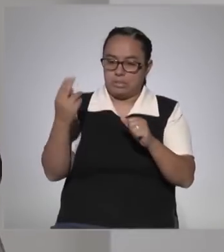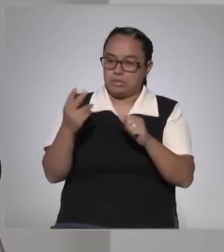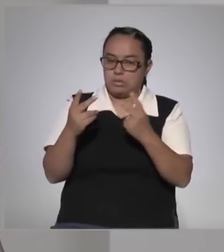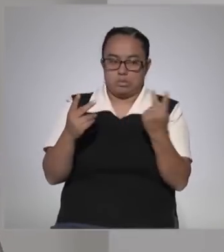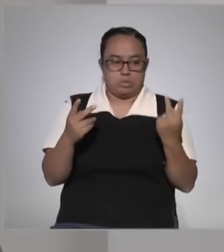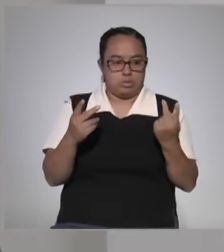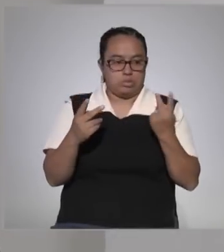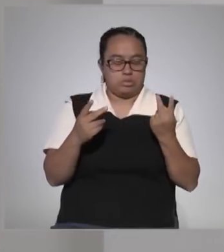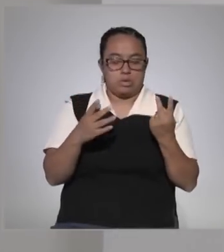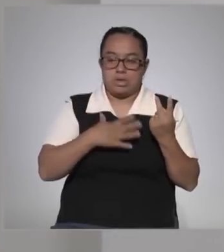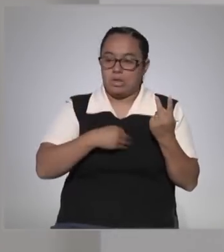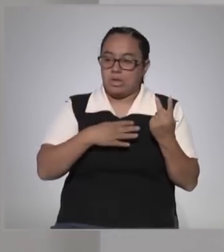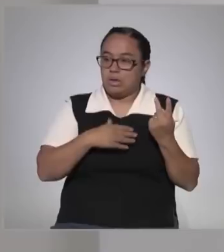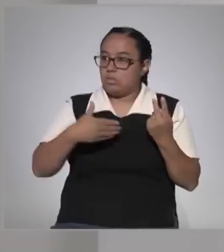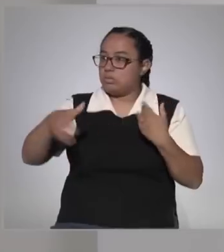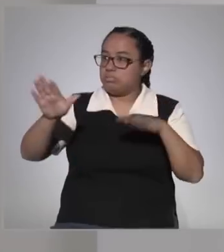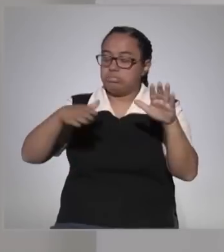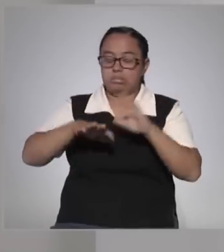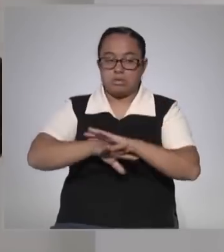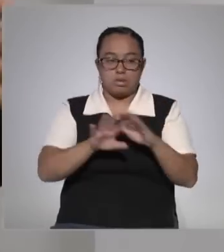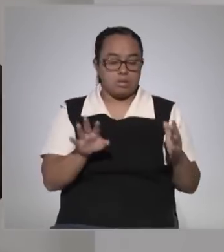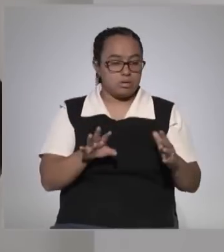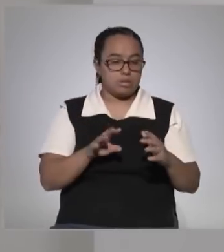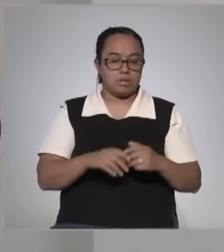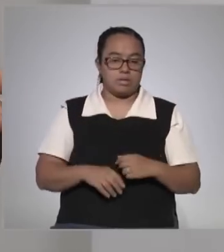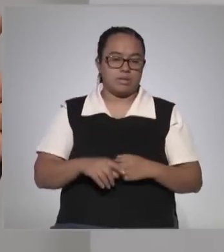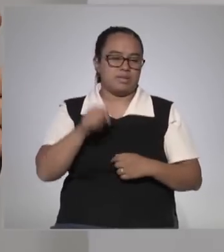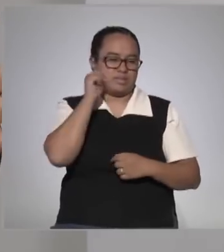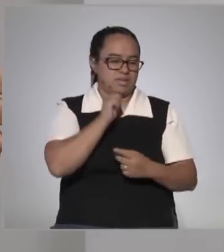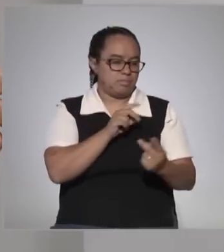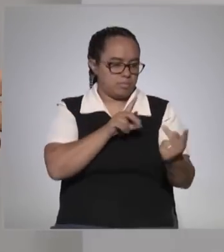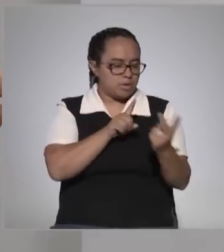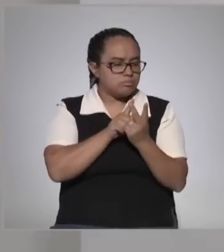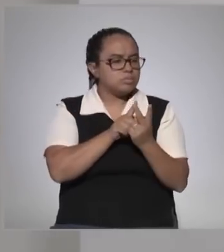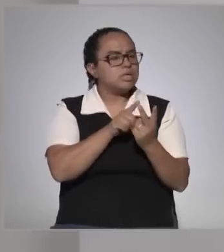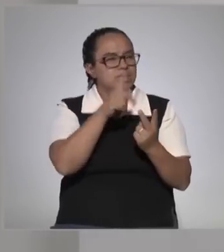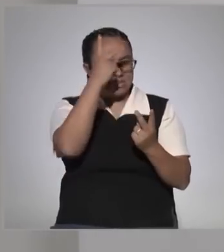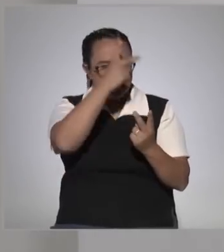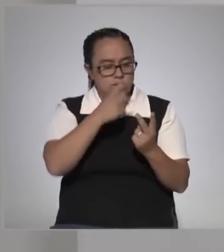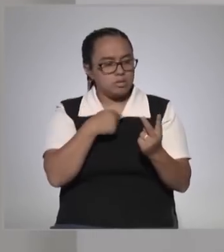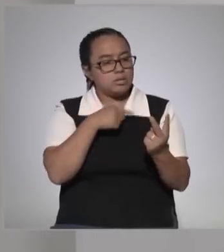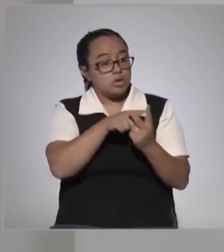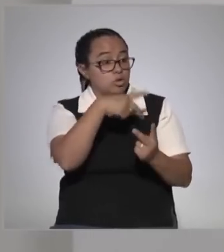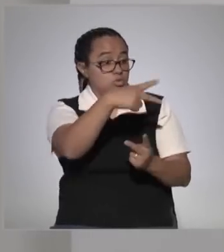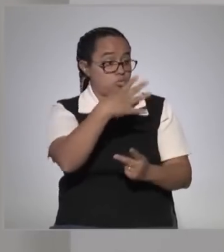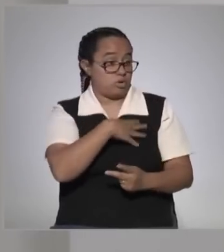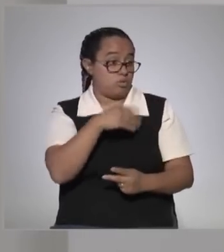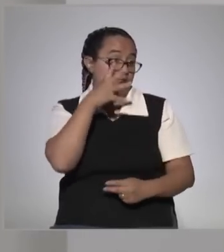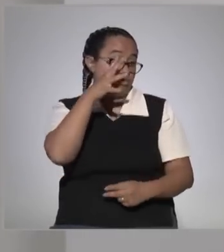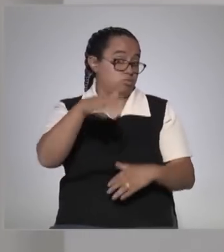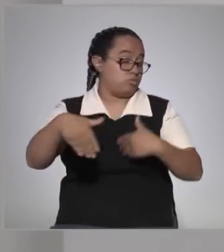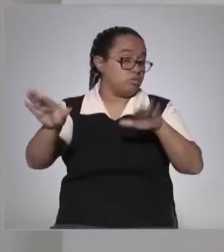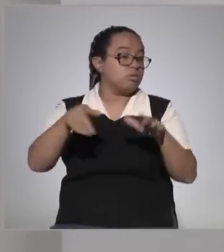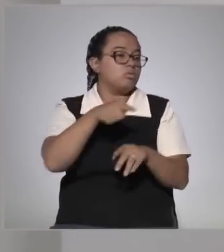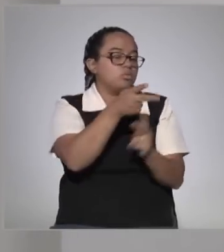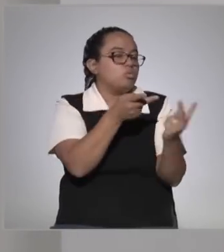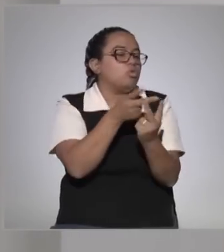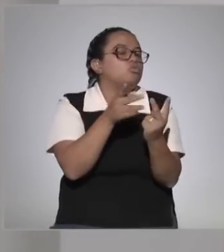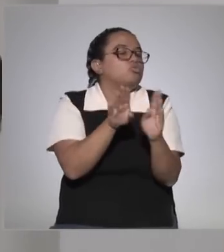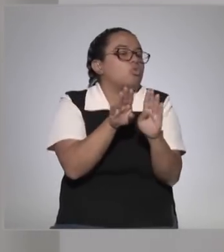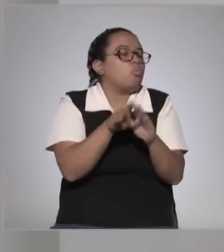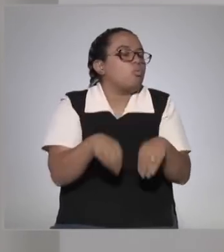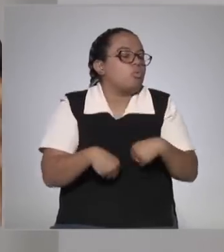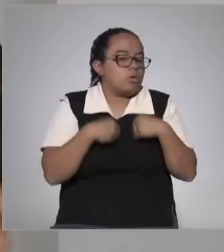pasado en la consulta, en la consulta les digo, ok, se van a ir sus hijos, ¿cómo quieren vivirla? Y lo sorprendente es que